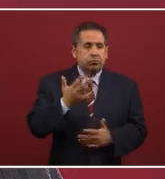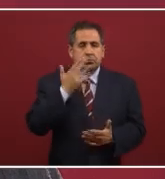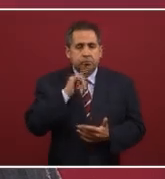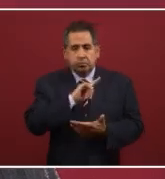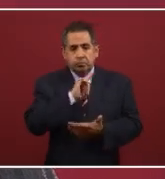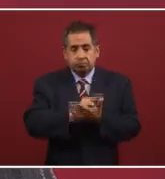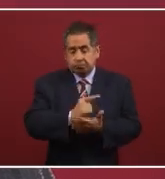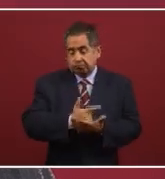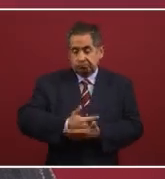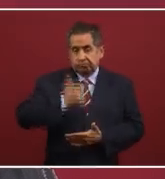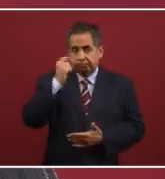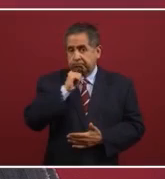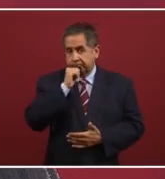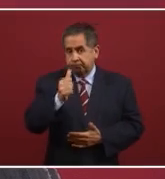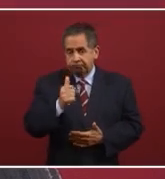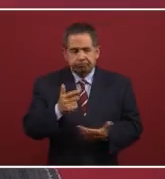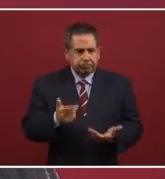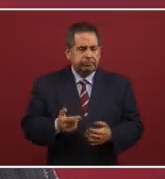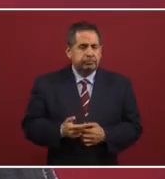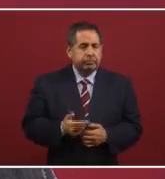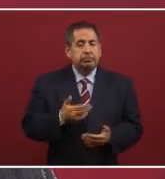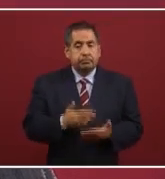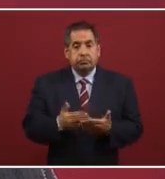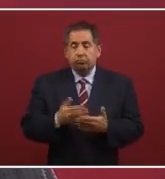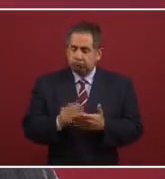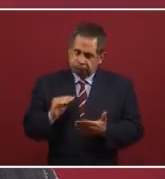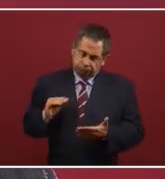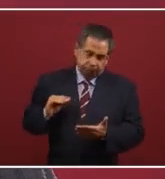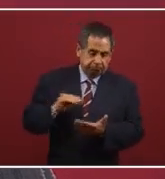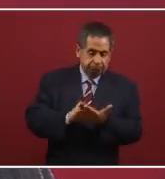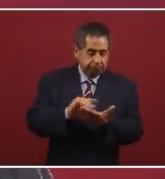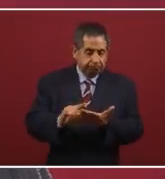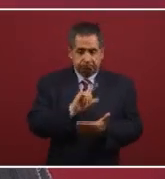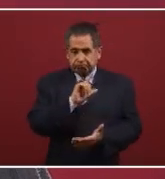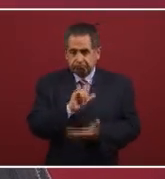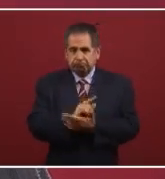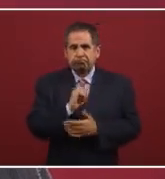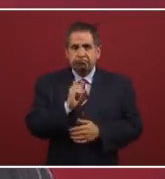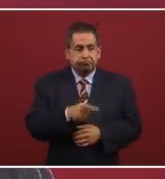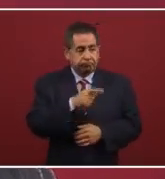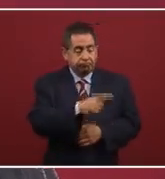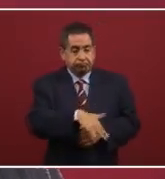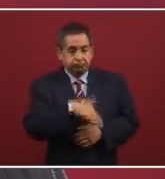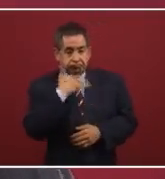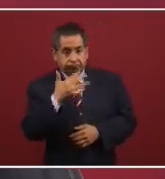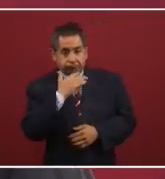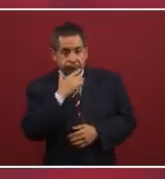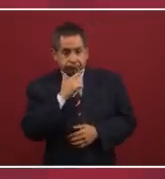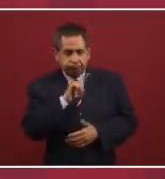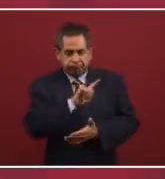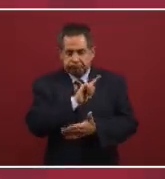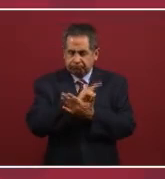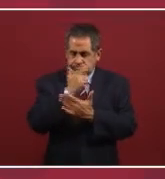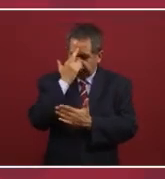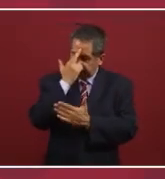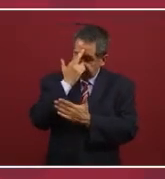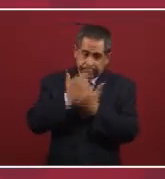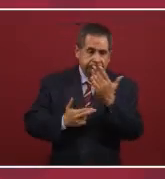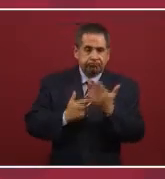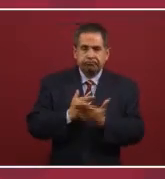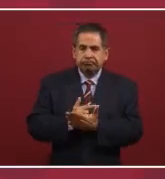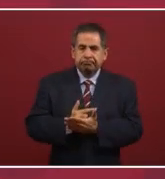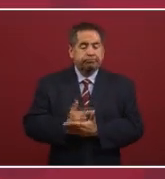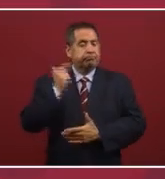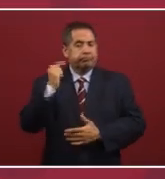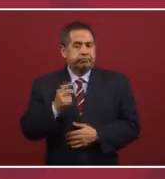que una de las reformas que se aprobaron fue precisamente